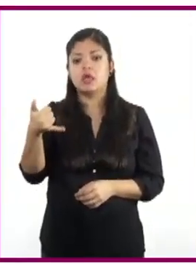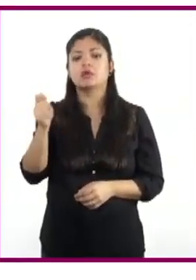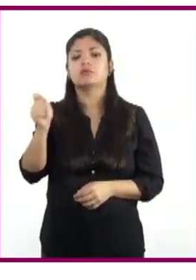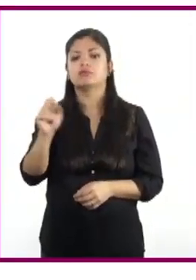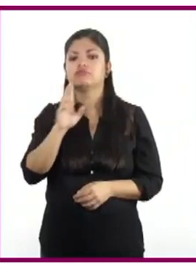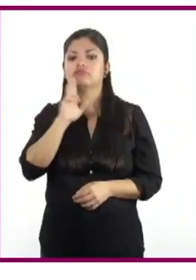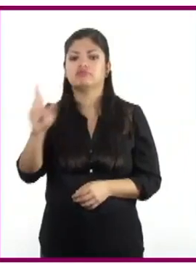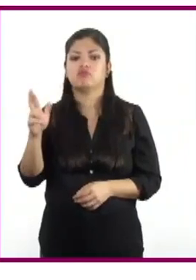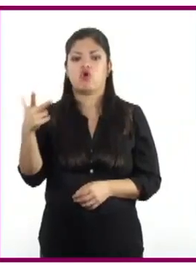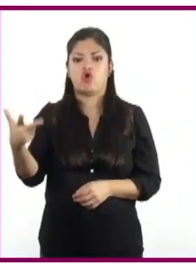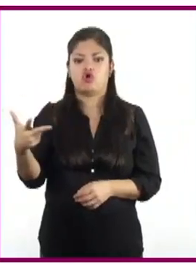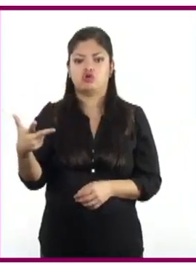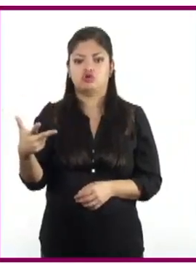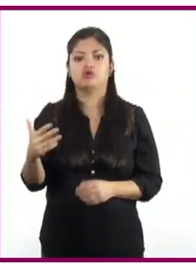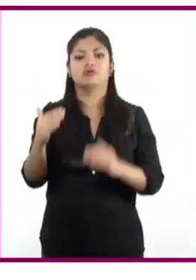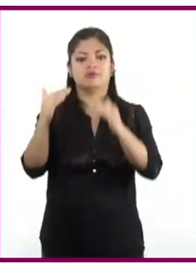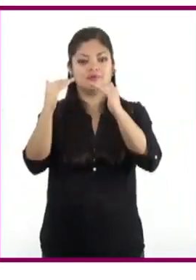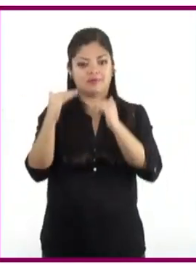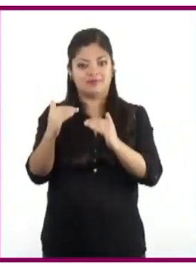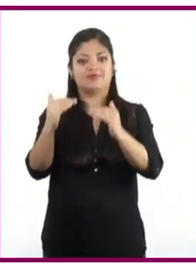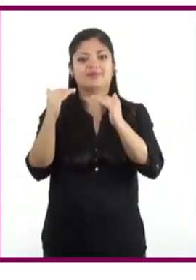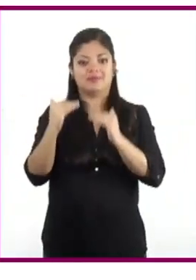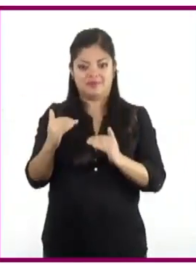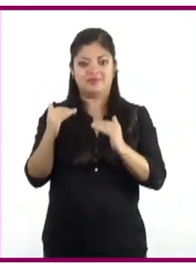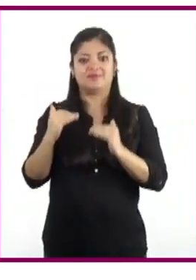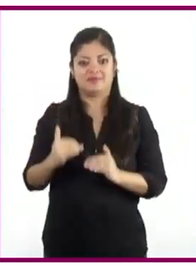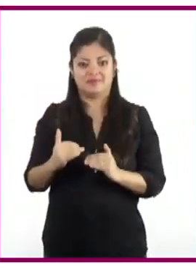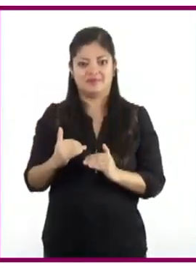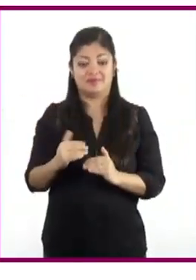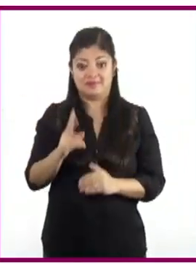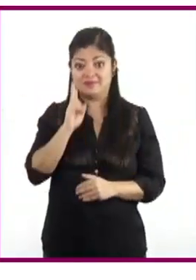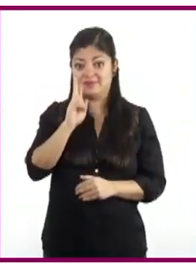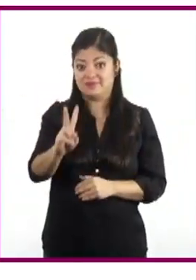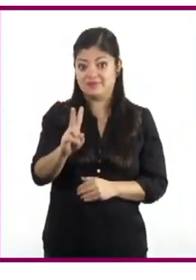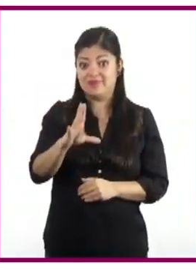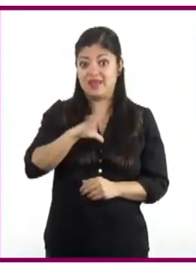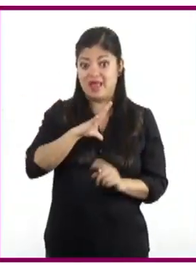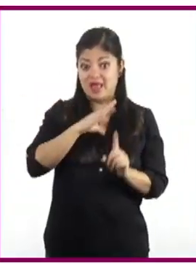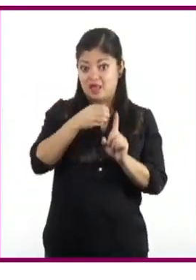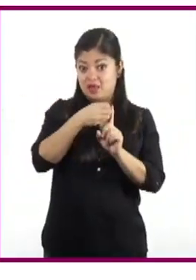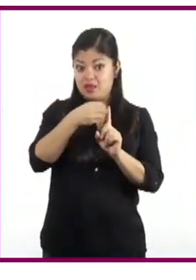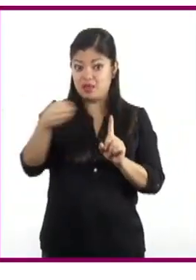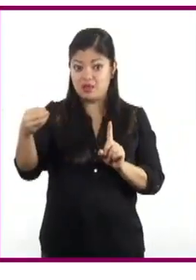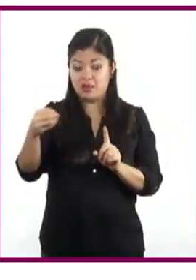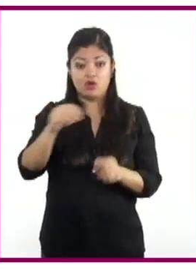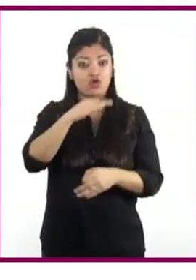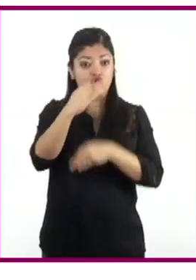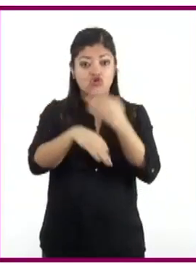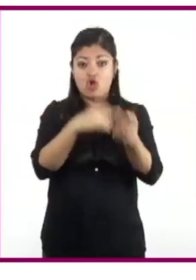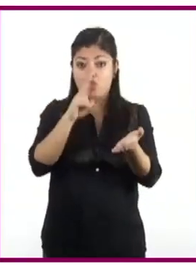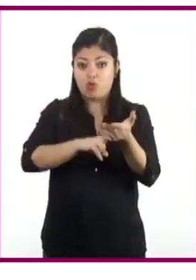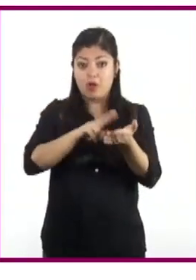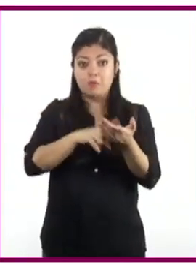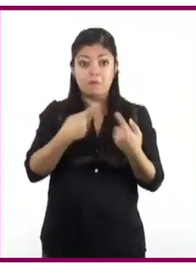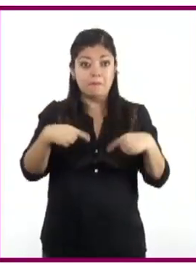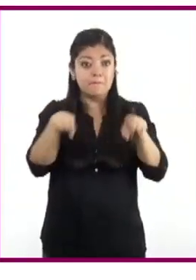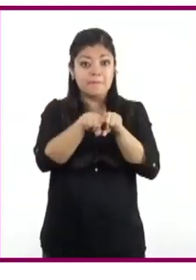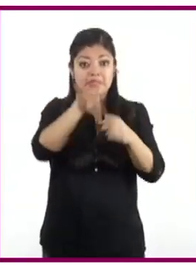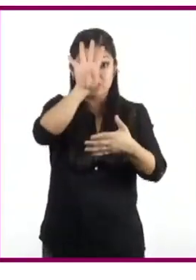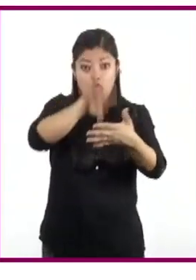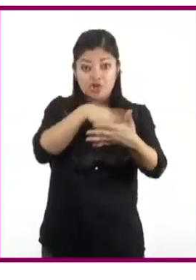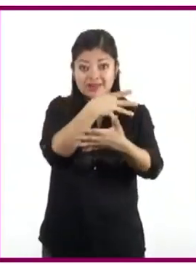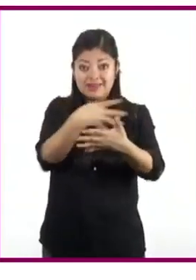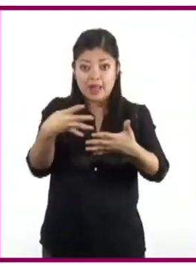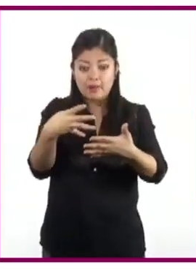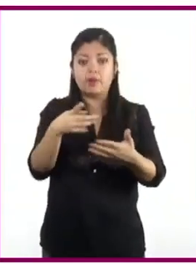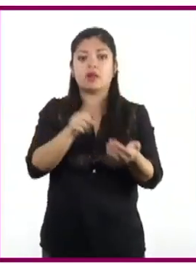igual a 8. Y así sucesivamente. Como esta ecuación cumple para todos los valores de la tabla, esta es la